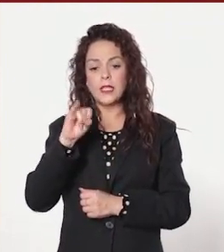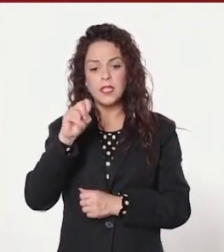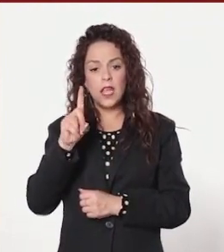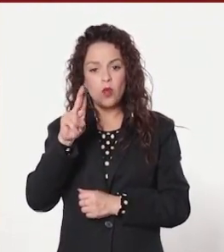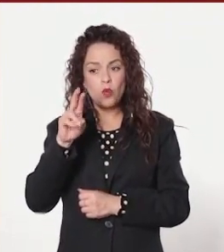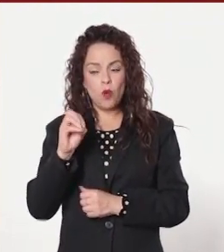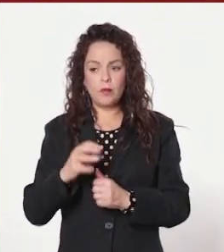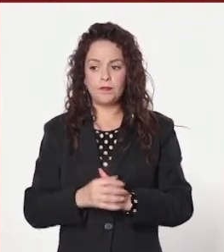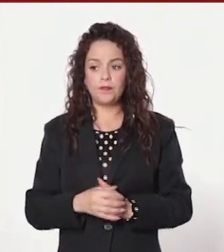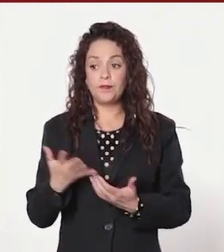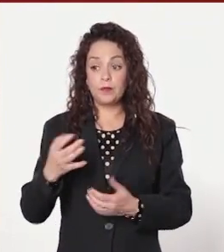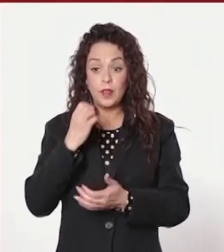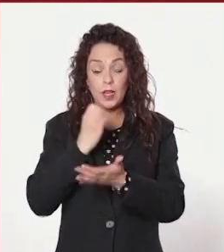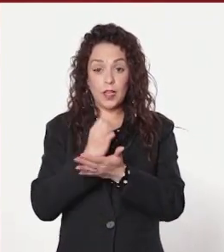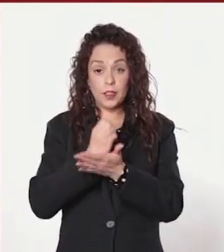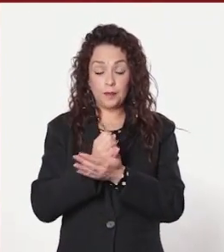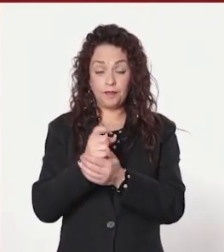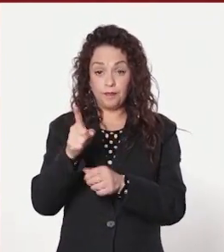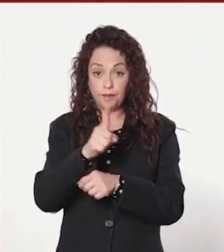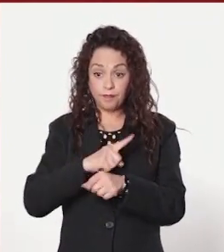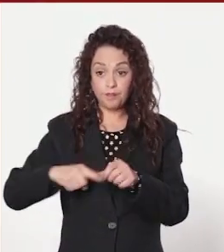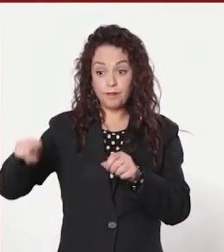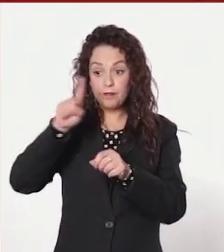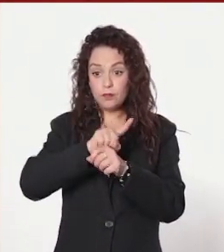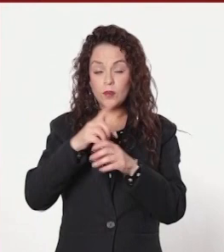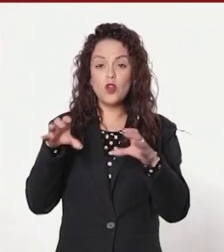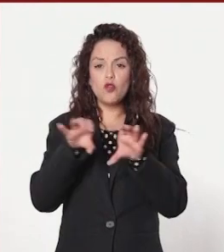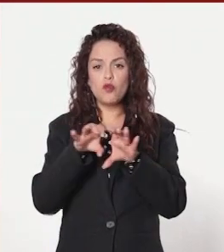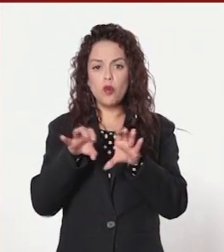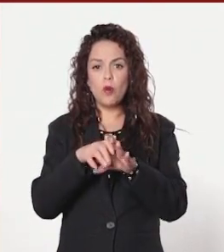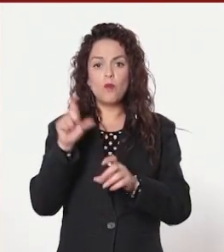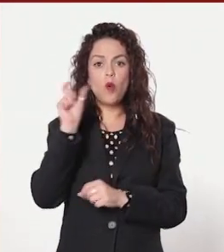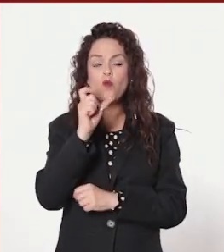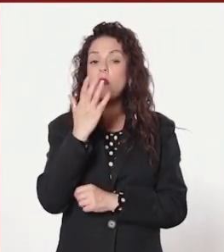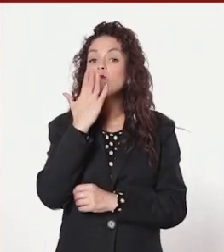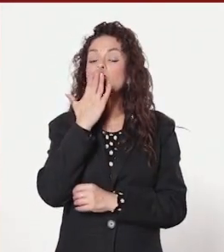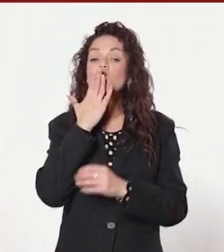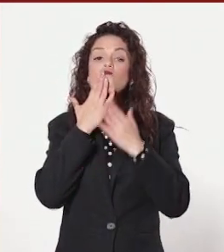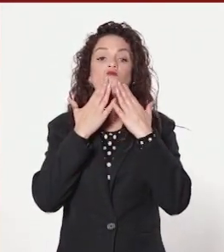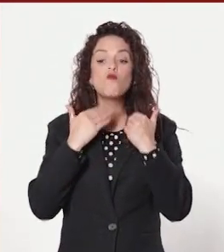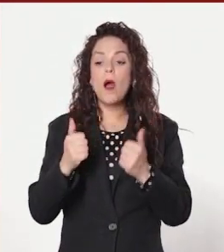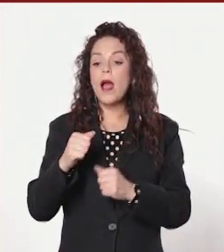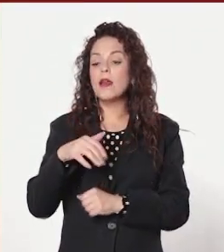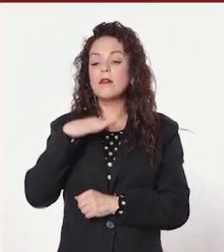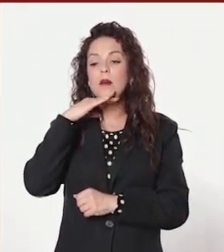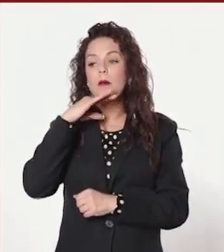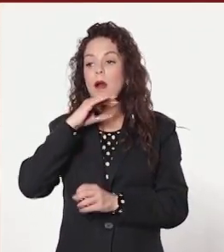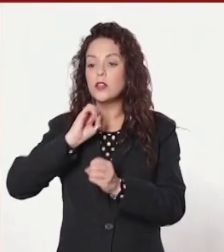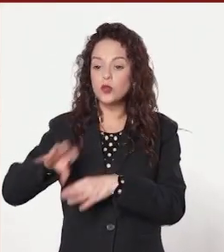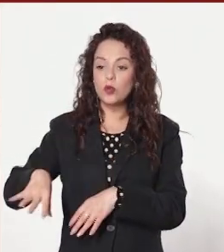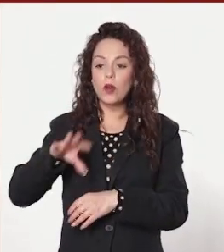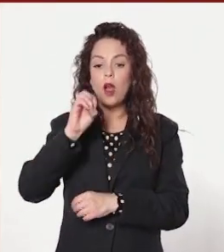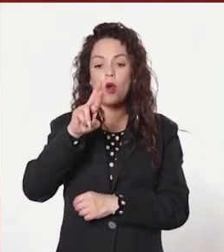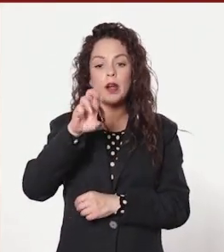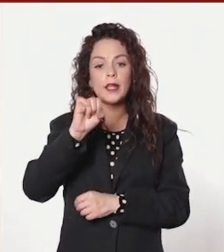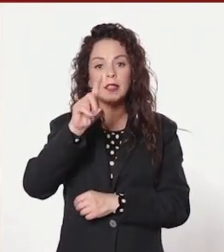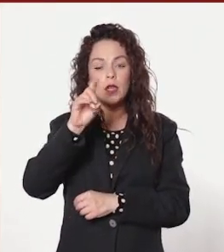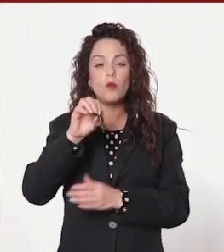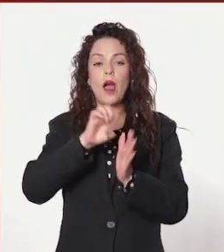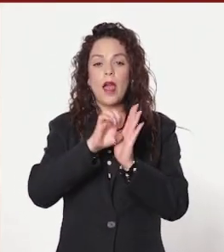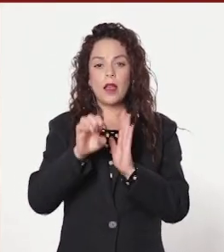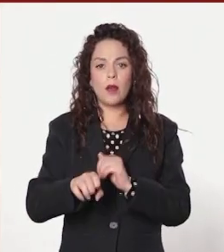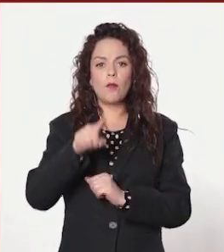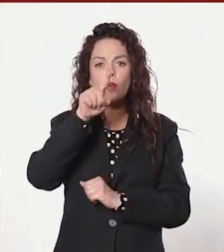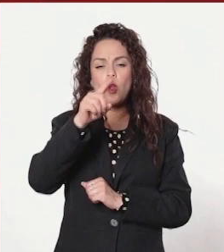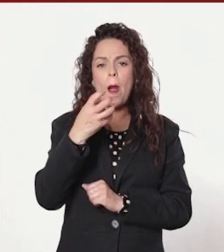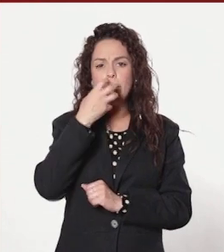Estaremos en economía circular cuando no exista ni basura ni residuos. Por ejemplo, una manzana, cuando tú vas en el bosque y